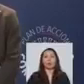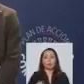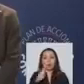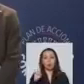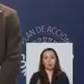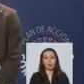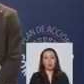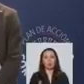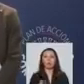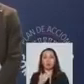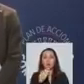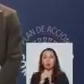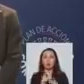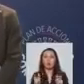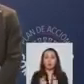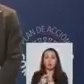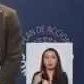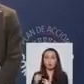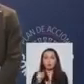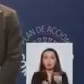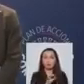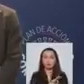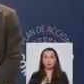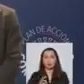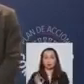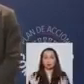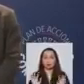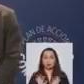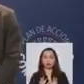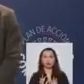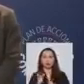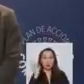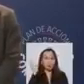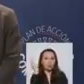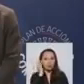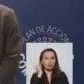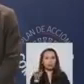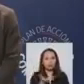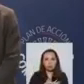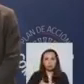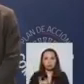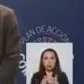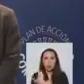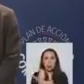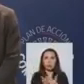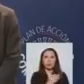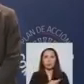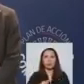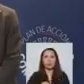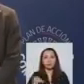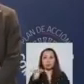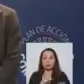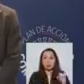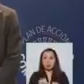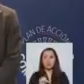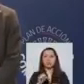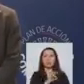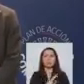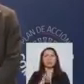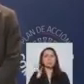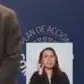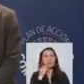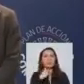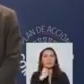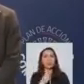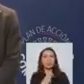le voy a recetar una medicina mire usted se va a ir a la farmacia y va a pedir que le